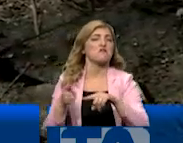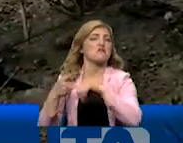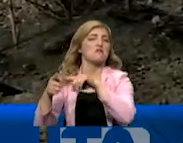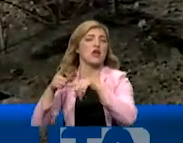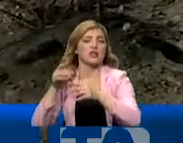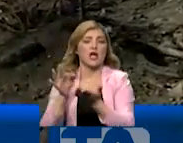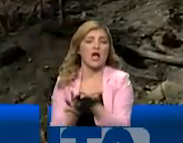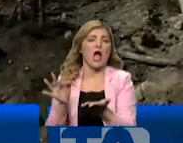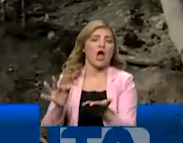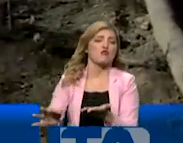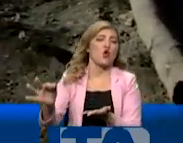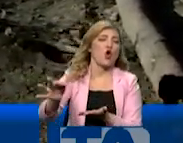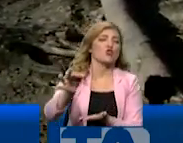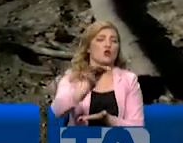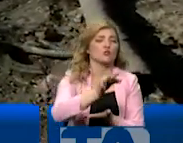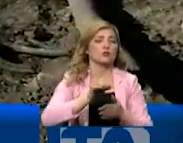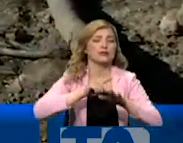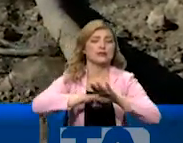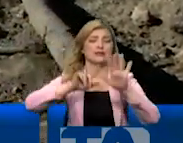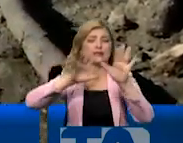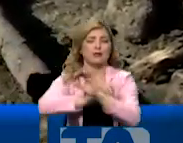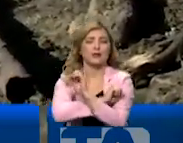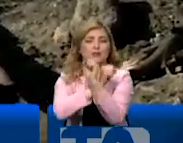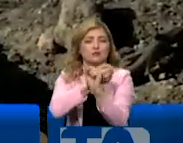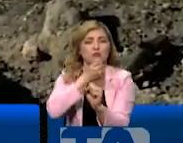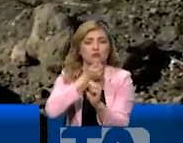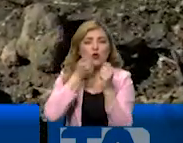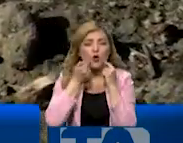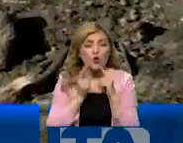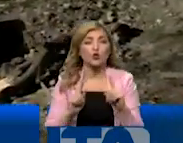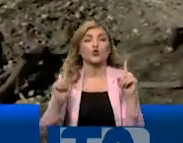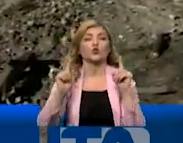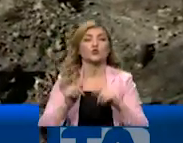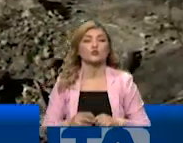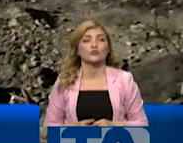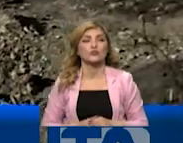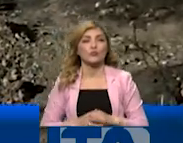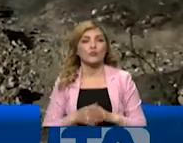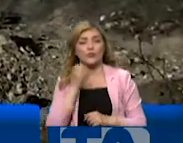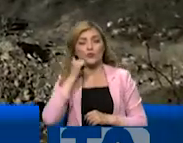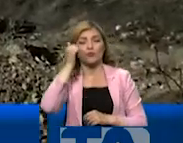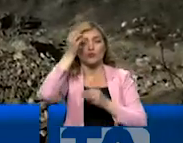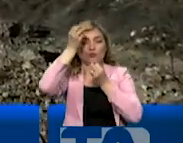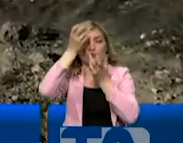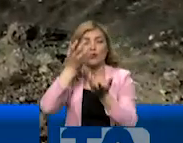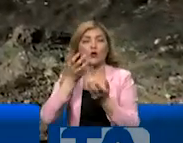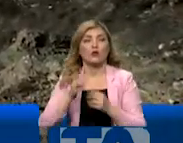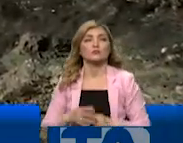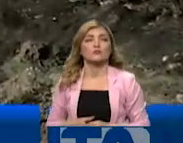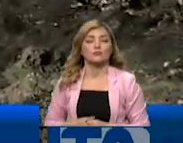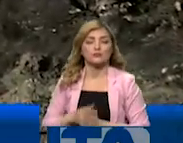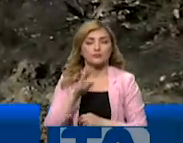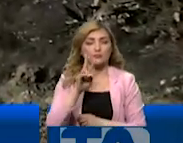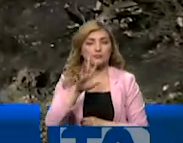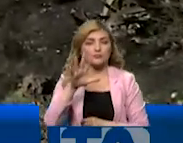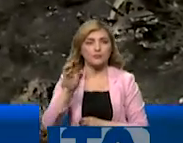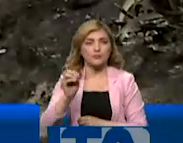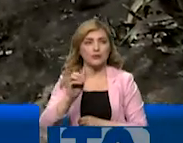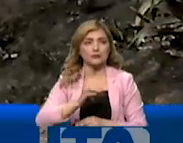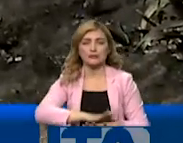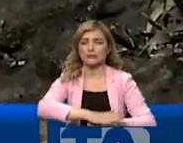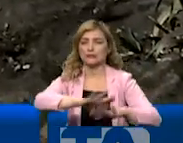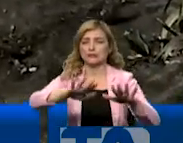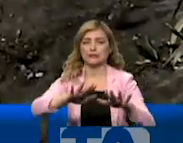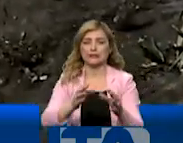cantones a las 10 de la mañana se va a dar una rueda de prensa sin embargo ayer se informó que hubo que hay 250 hectáreas